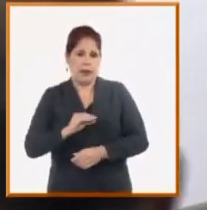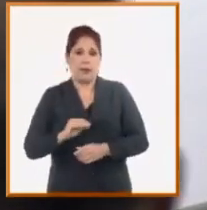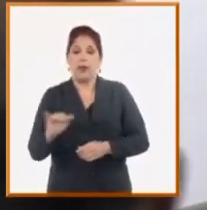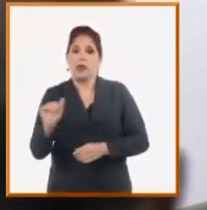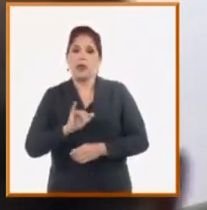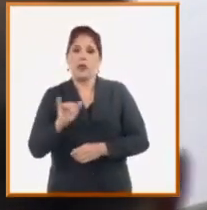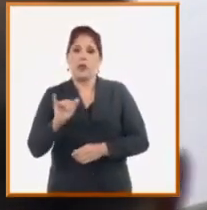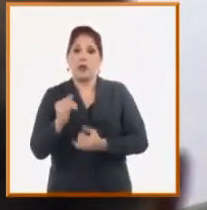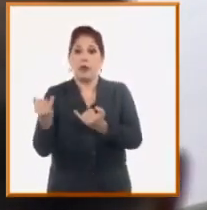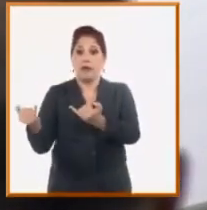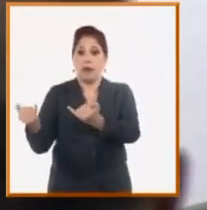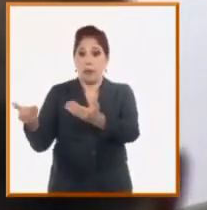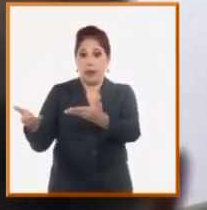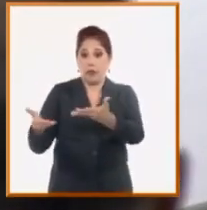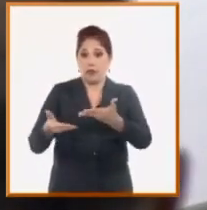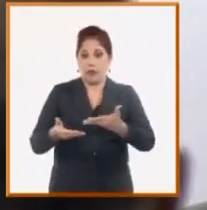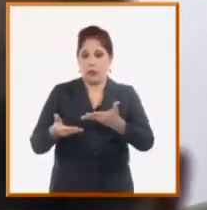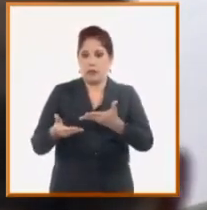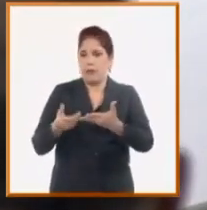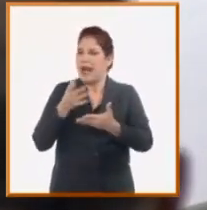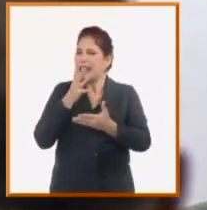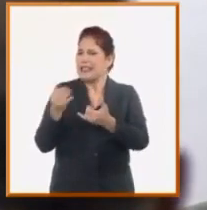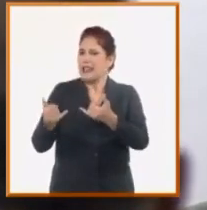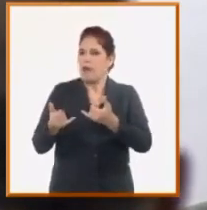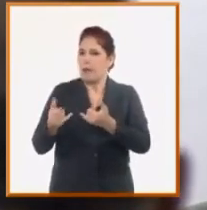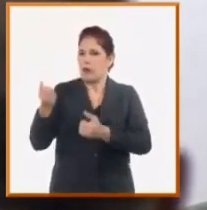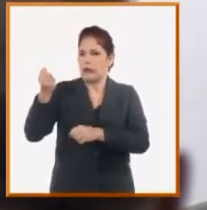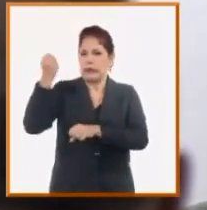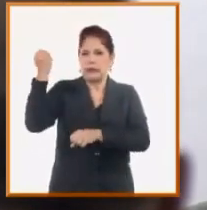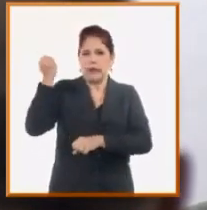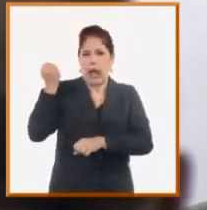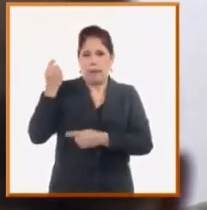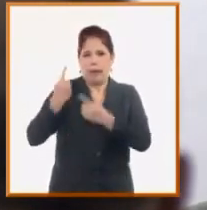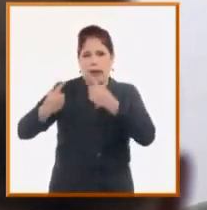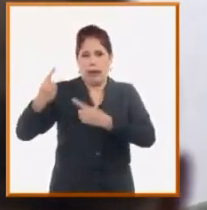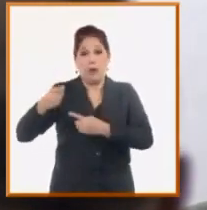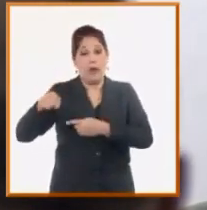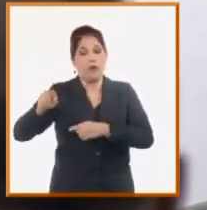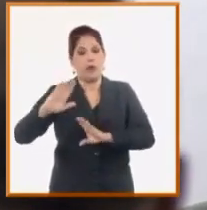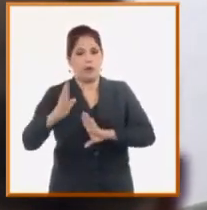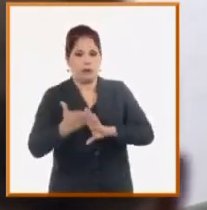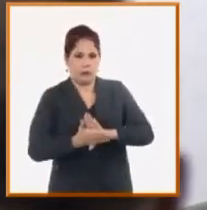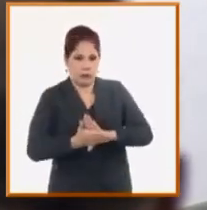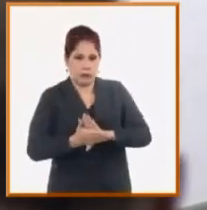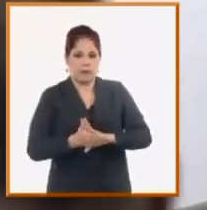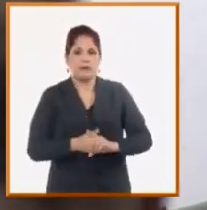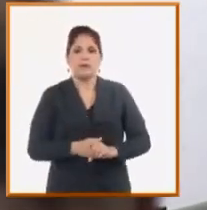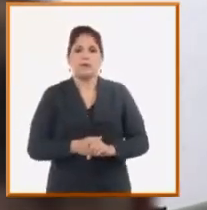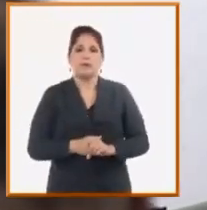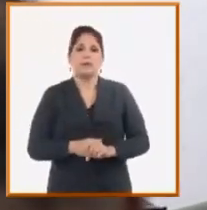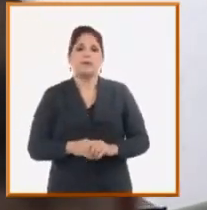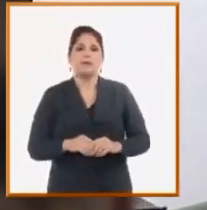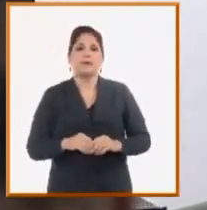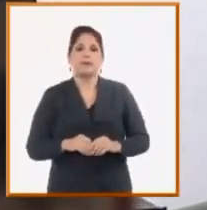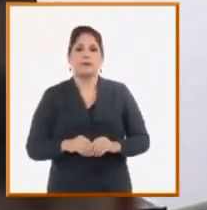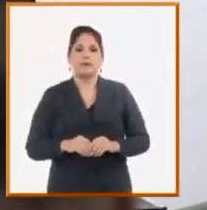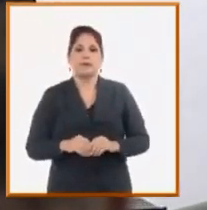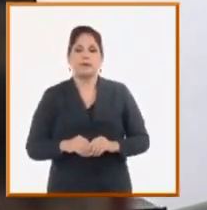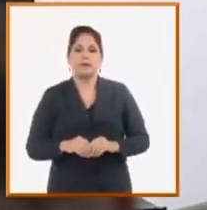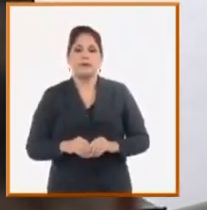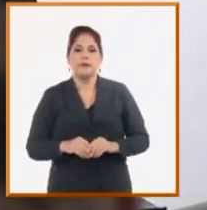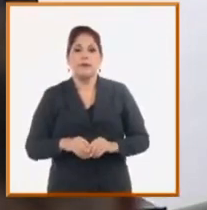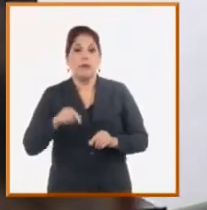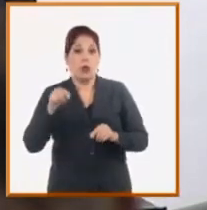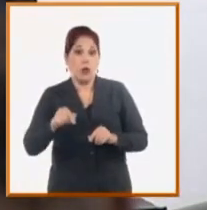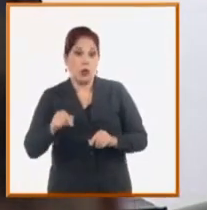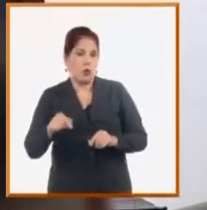cuando nos llega la información de que alguien no informó a eso, es un análisis y una sanción a la empresa. Entonces hoy